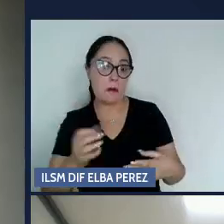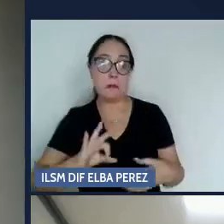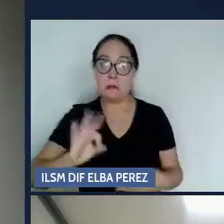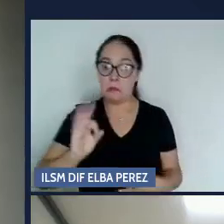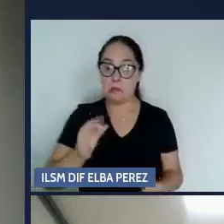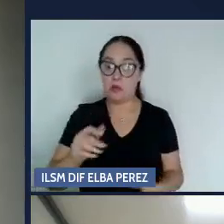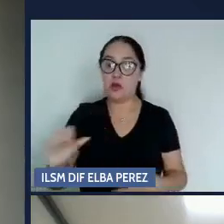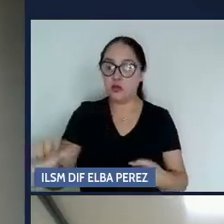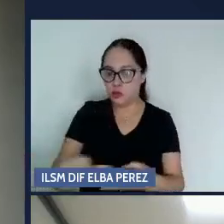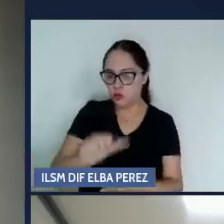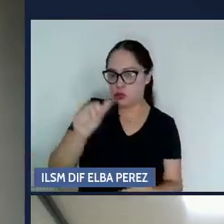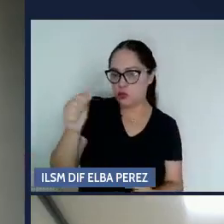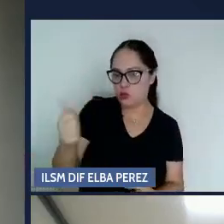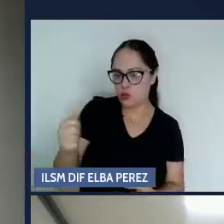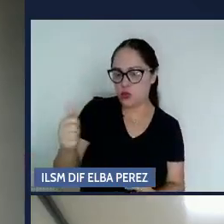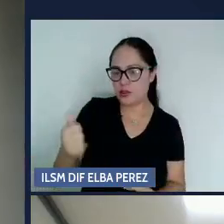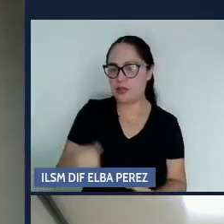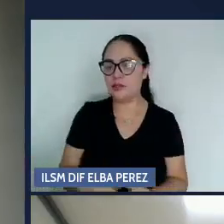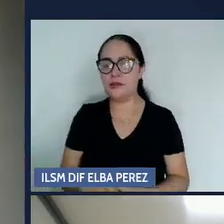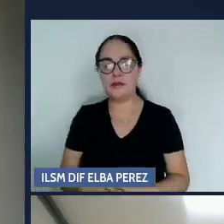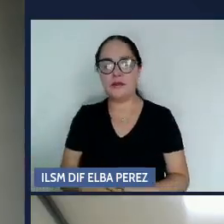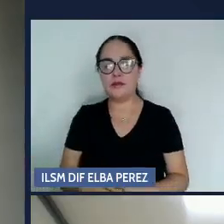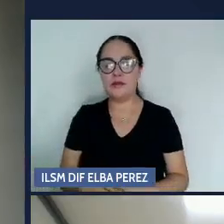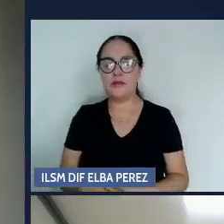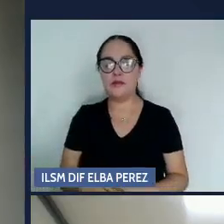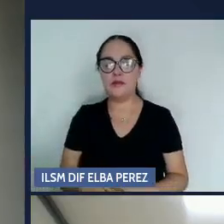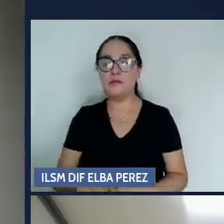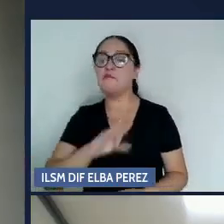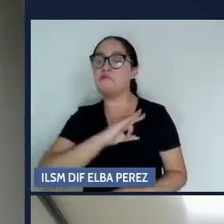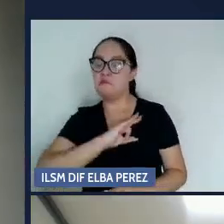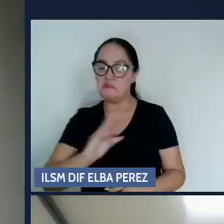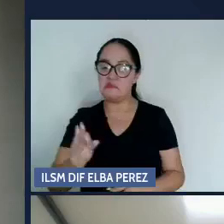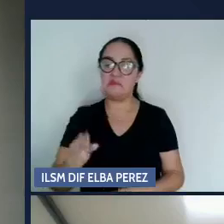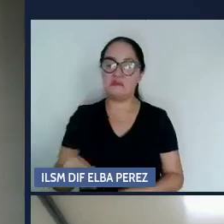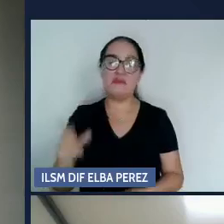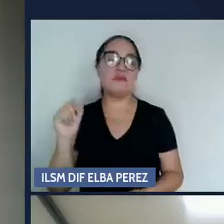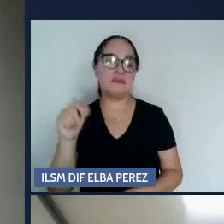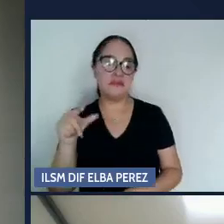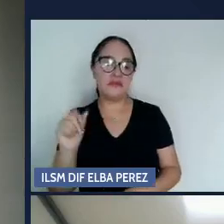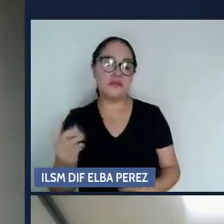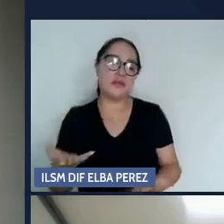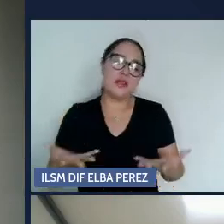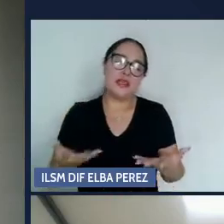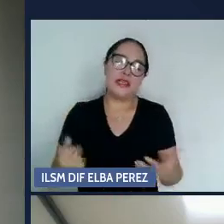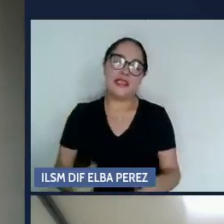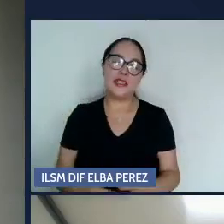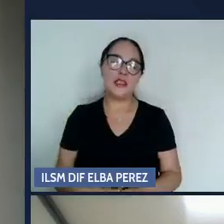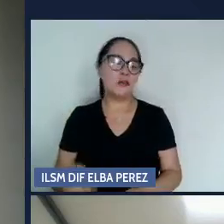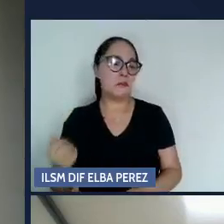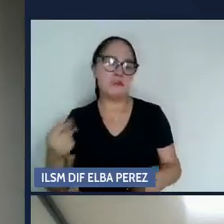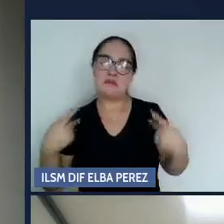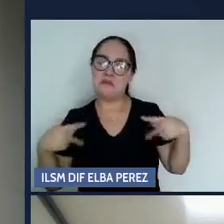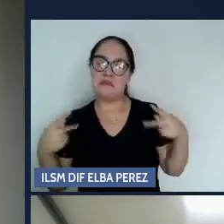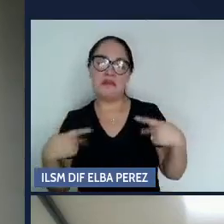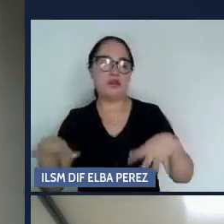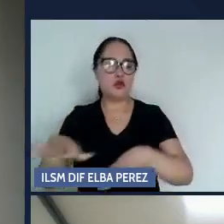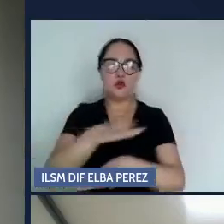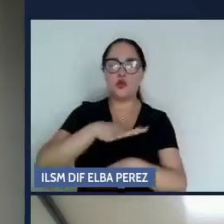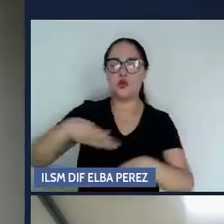son consideradas, cometer delito electoral cualquier persona. Prácticamente cualquier